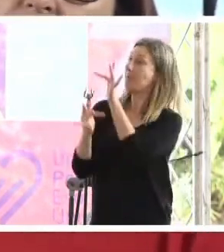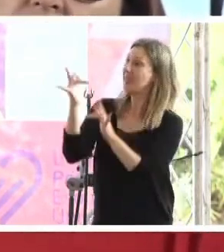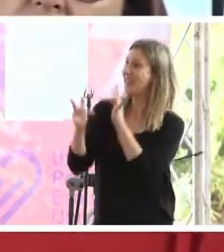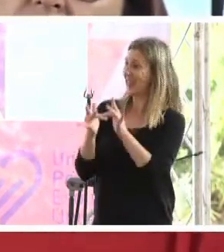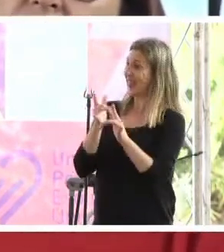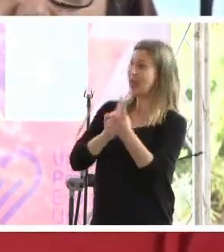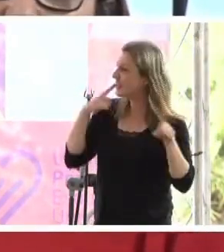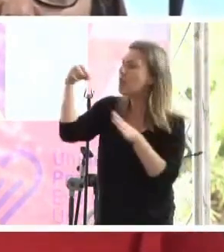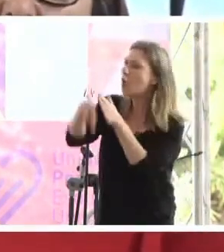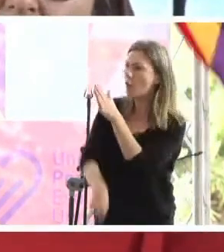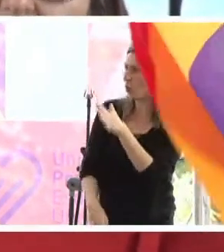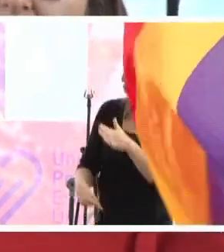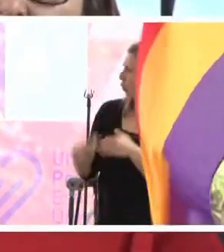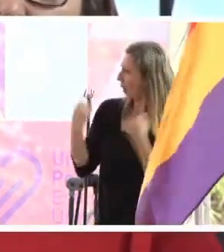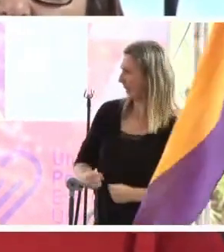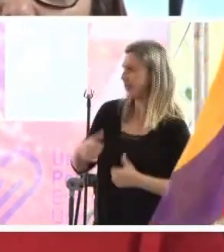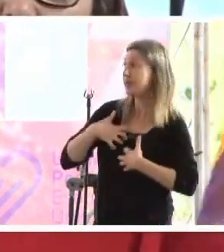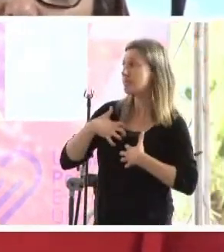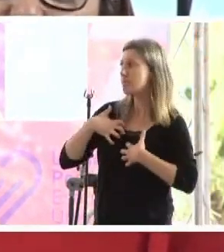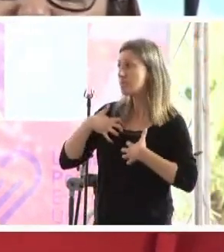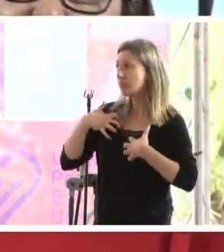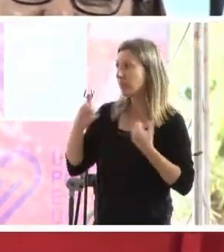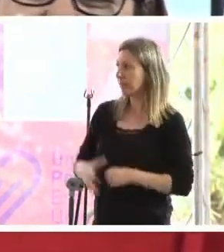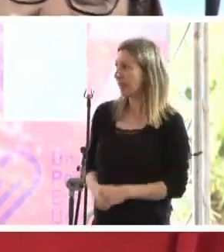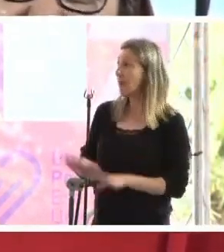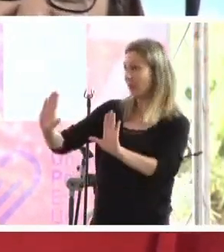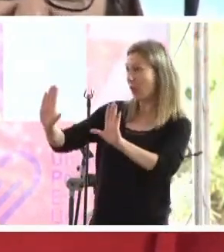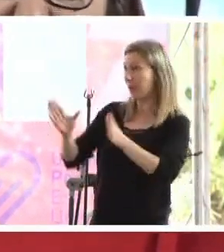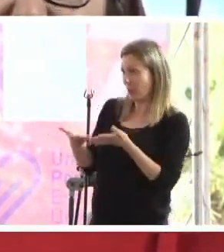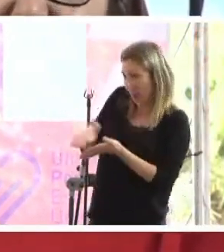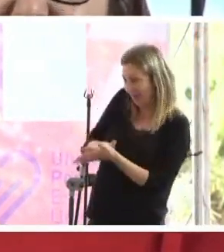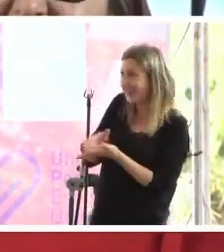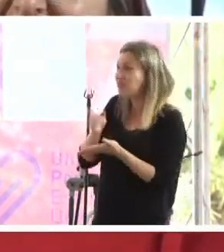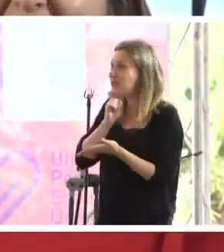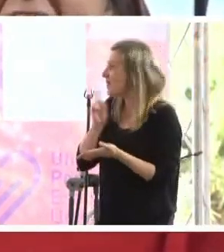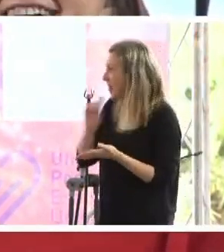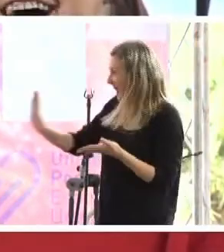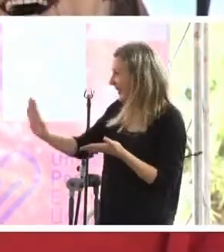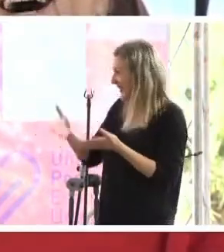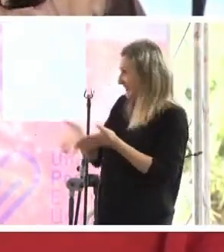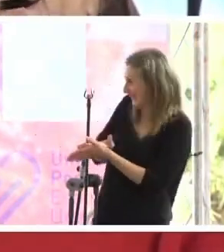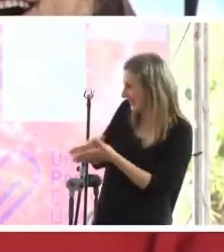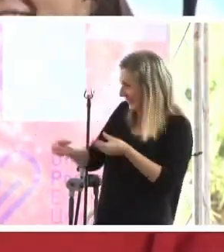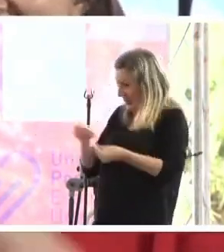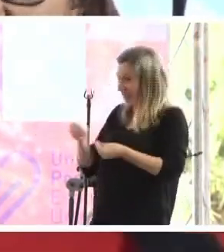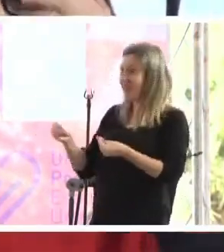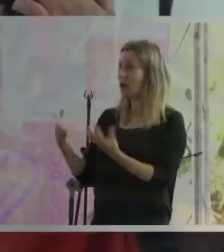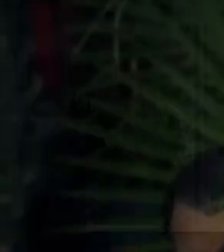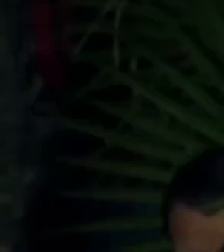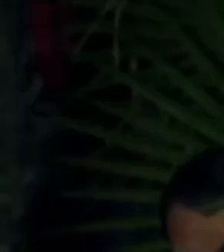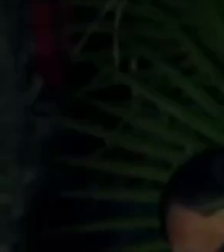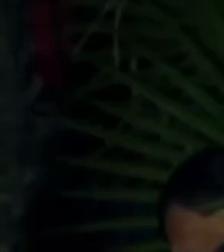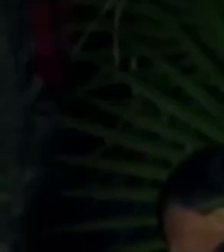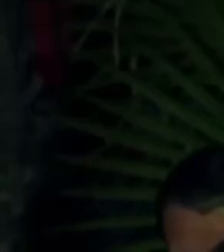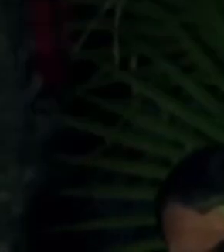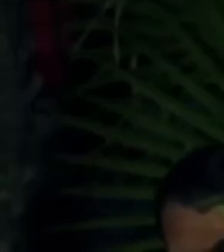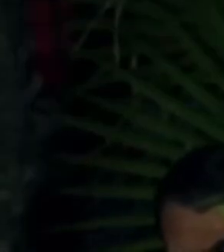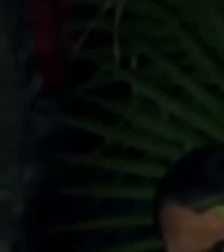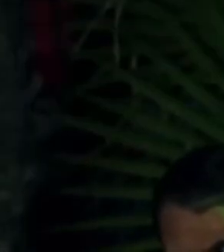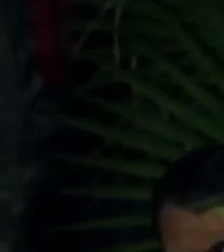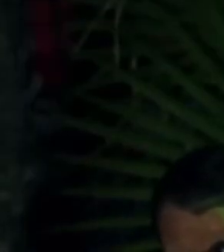tasas turísticas o vuestra... Voy, es que me están diciendo que tengo que cortar. Y claro, yo tenía aquí todo el speech organizado. Con Vox,